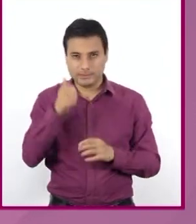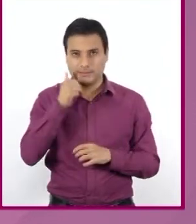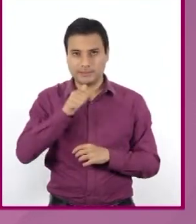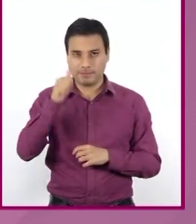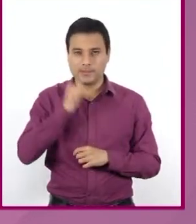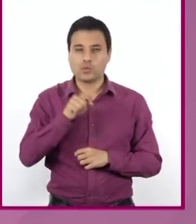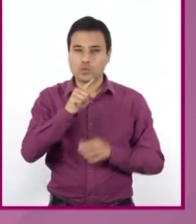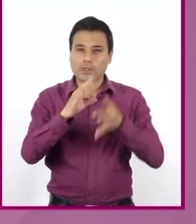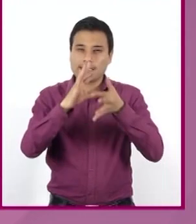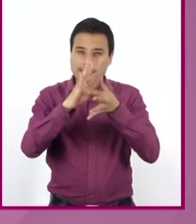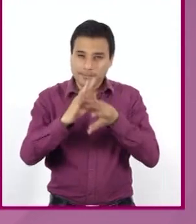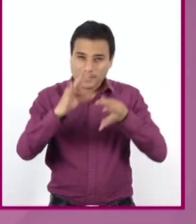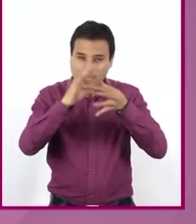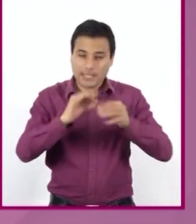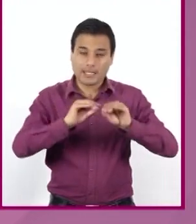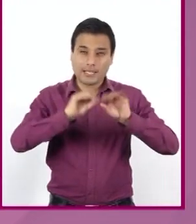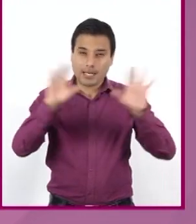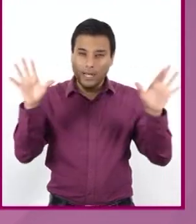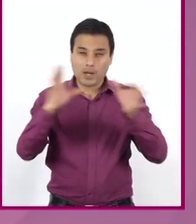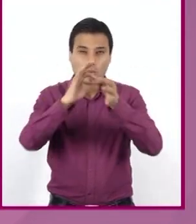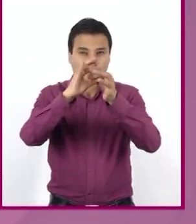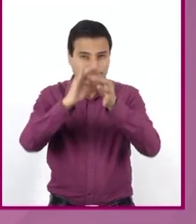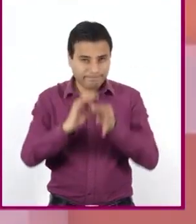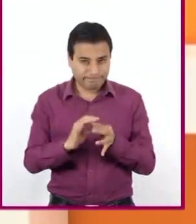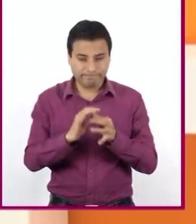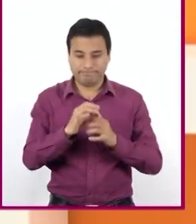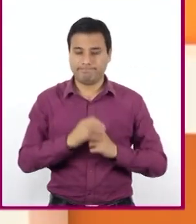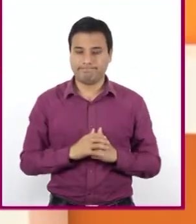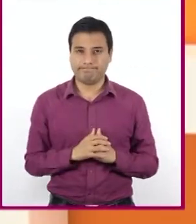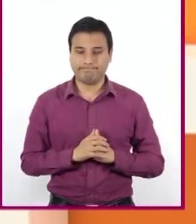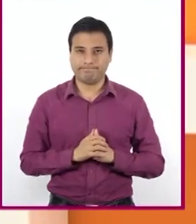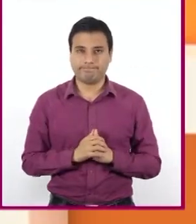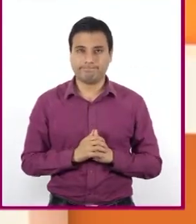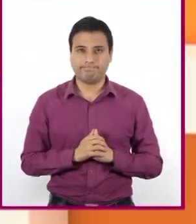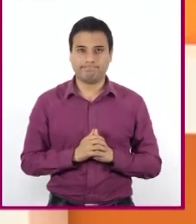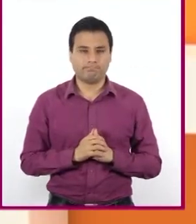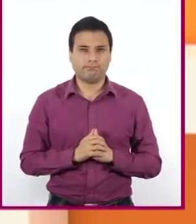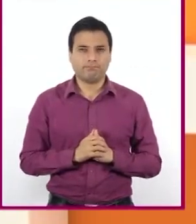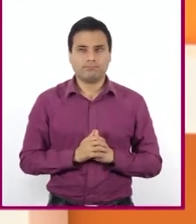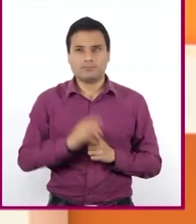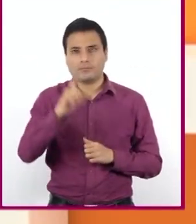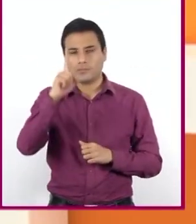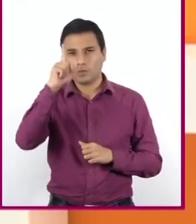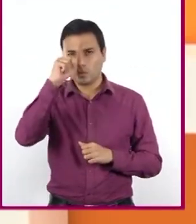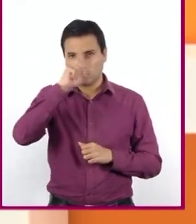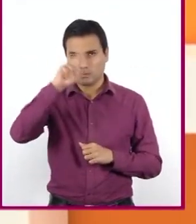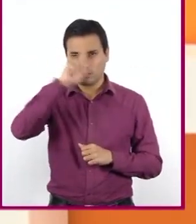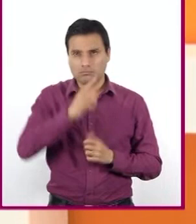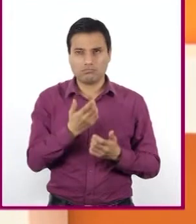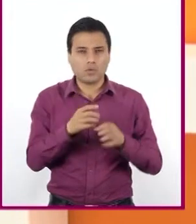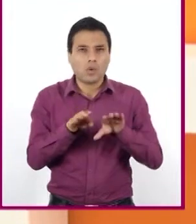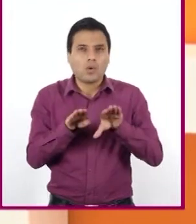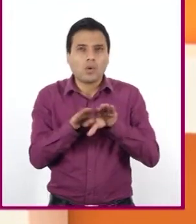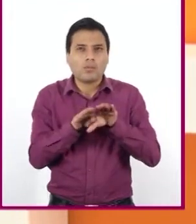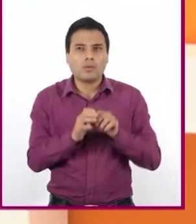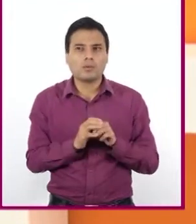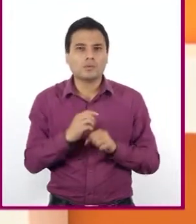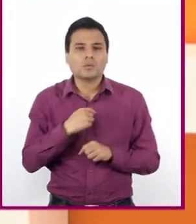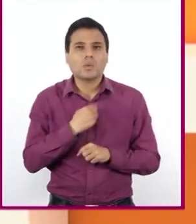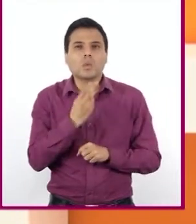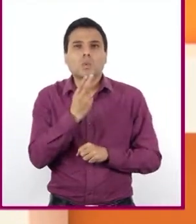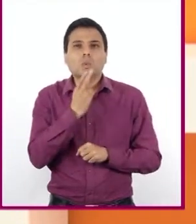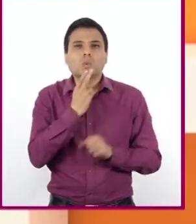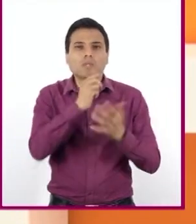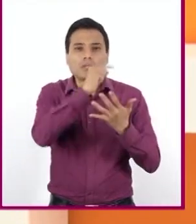clara, coherente y precisa del tema de investigación. ¿Qué sugerencias o instrumentos de trabajo pueden utilizar para